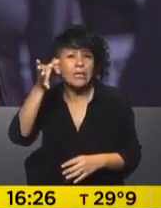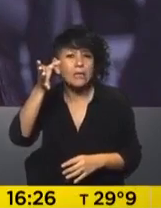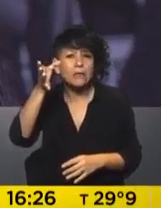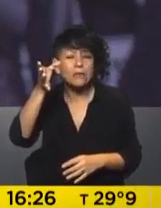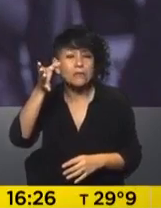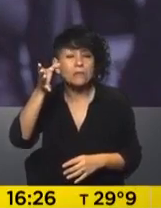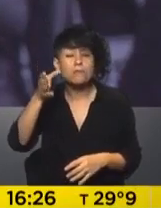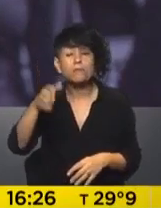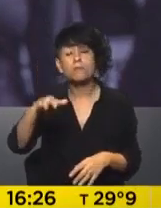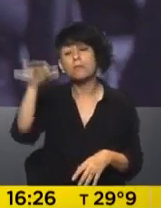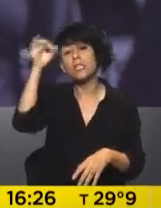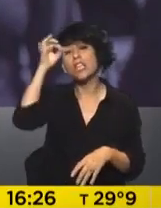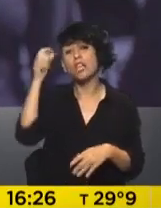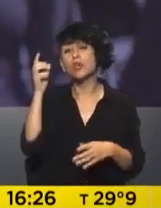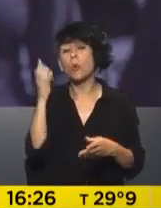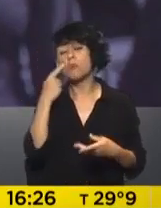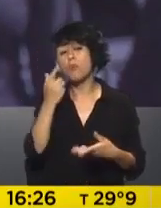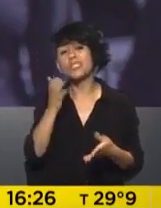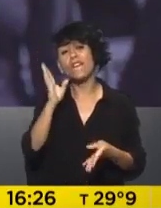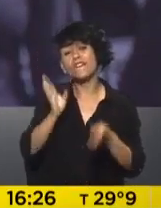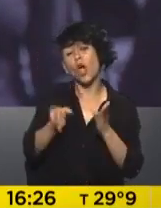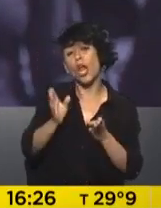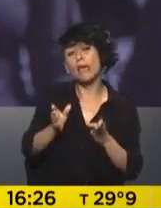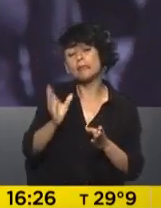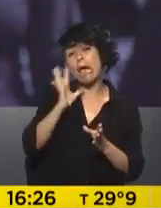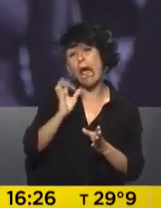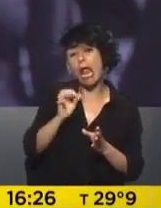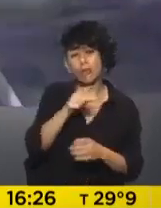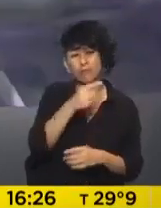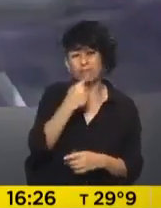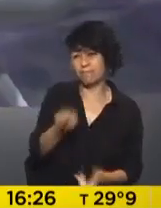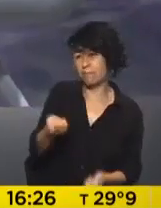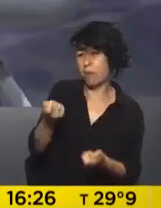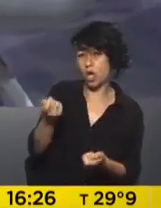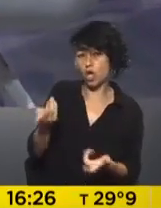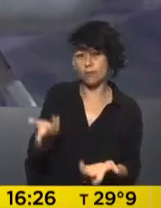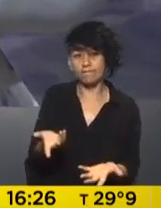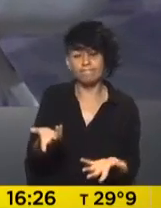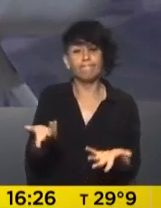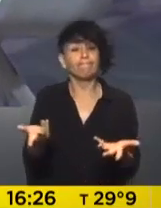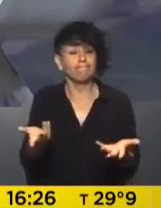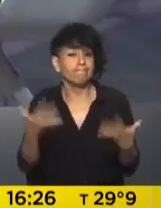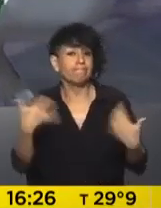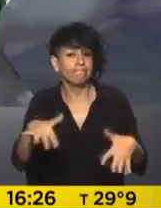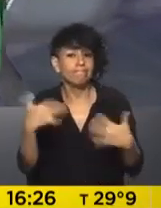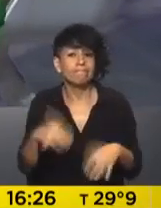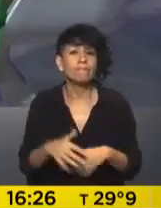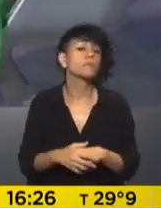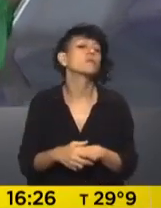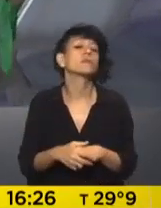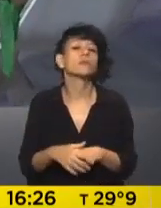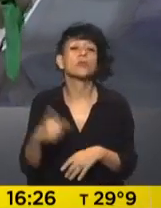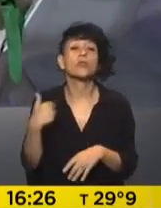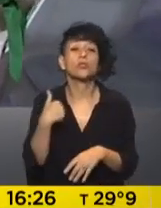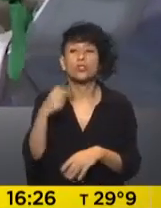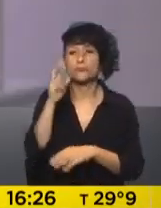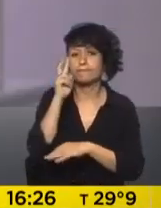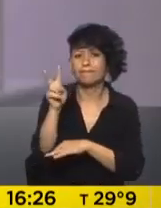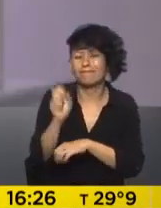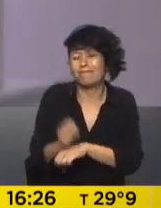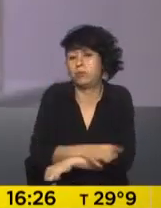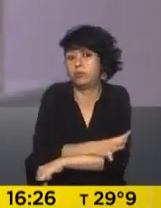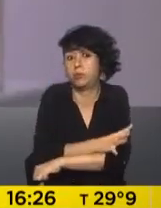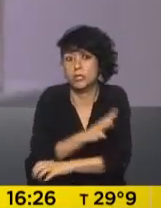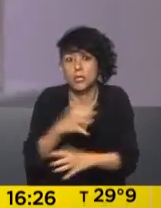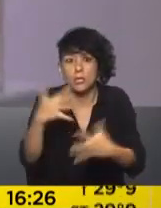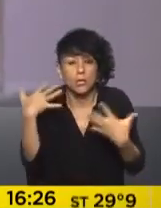violencias parecen poco. Y wow, no toda violencia es violencia. A mí, sinceramente, sí, me resulta escalofriante, sobre, sí, todo en